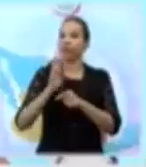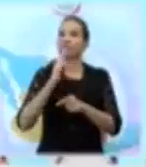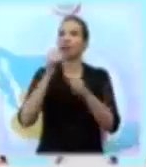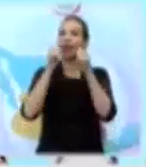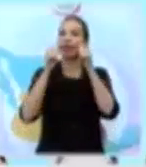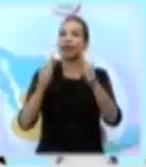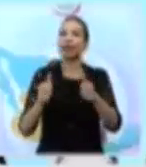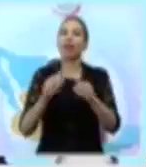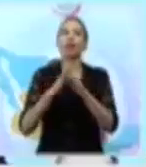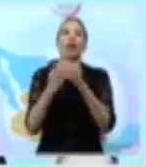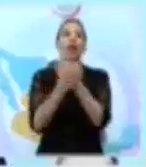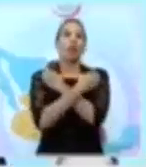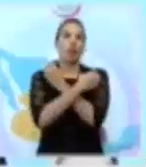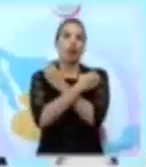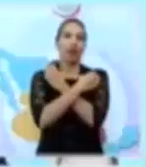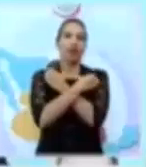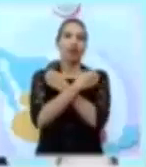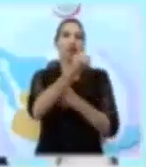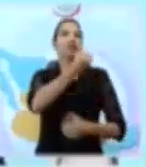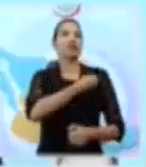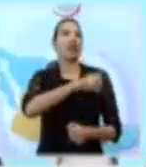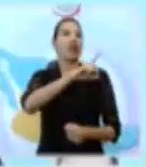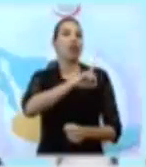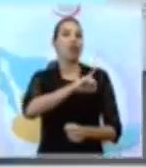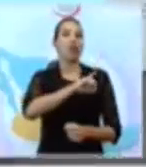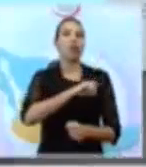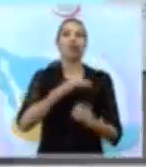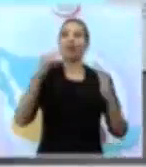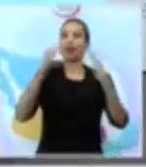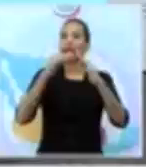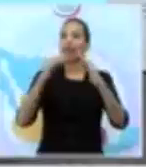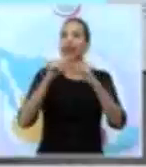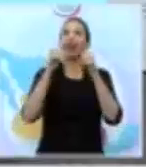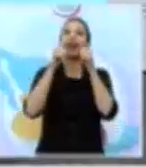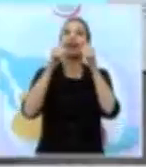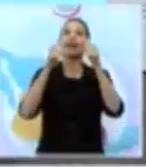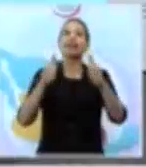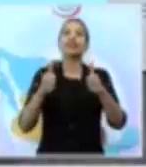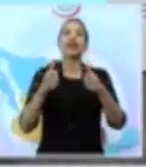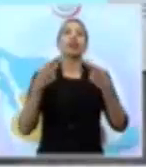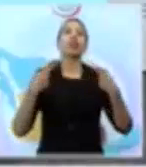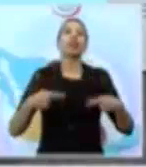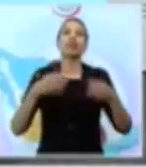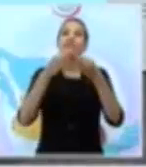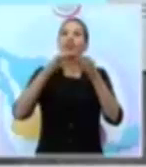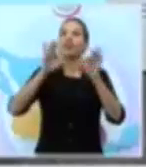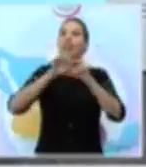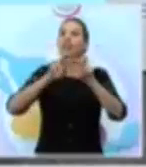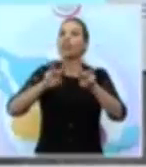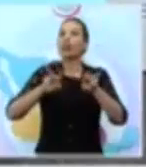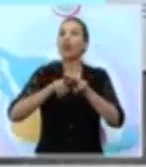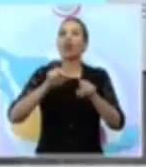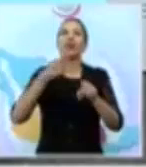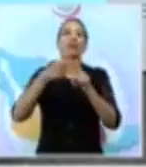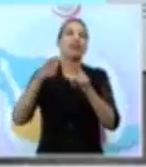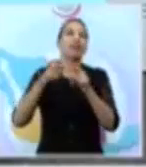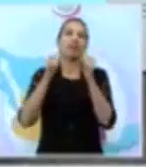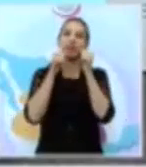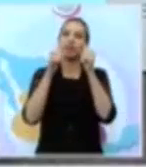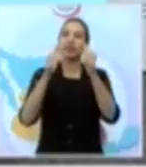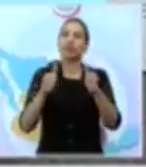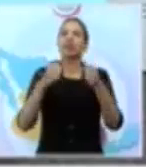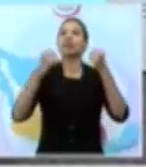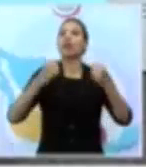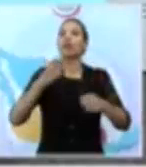educación, salud, vivienda, atención a grupos prioritarios y, por supuesto,